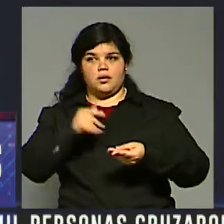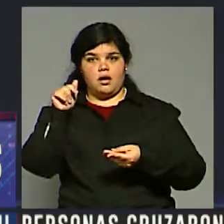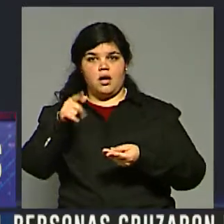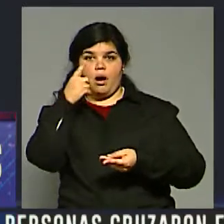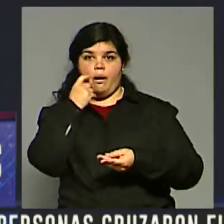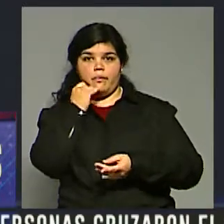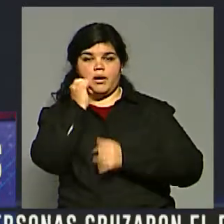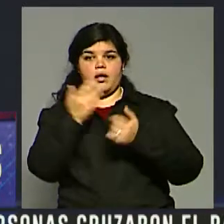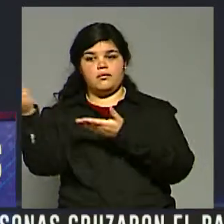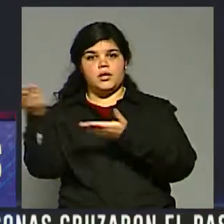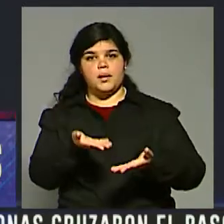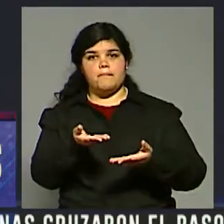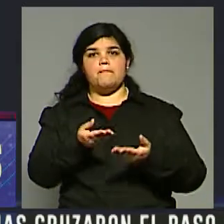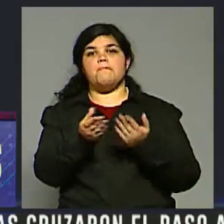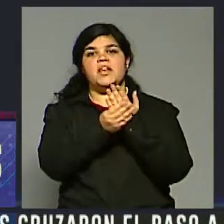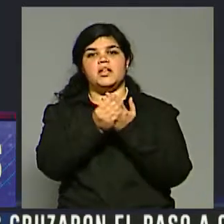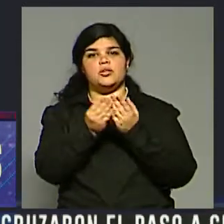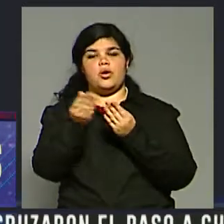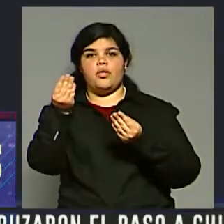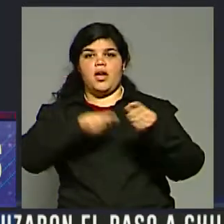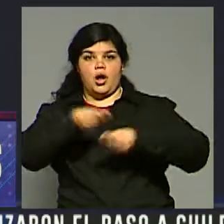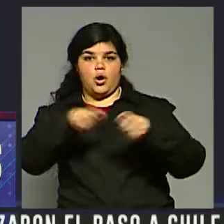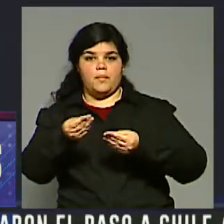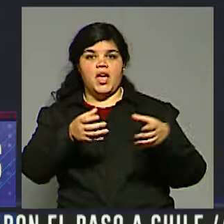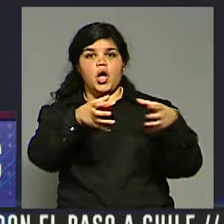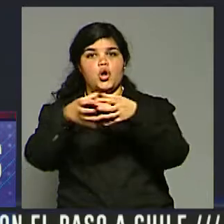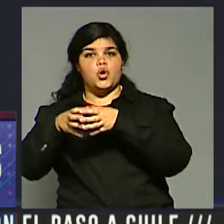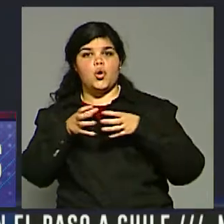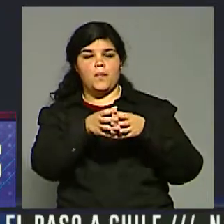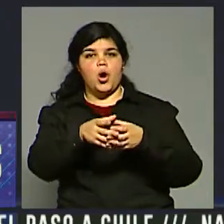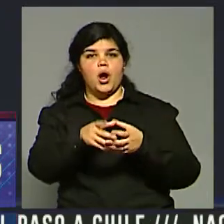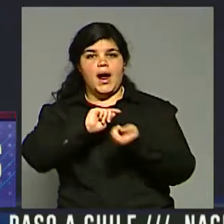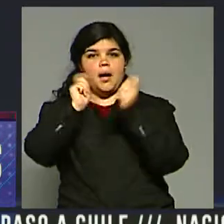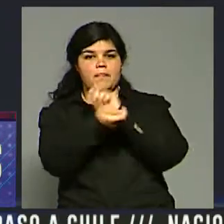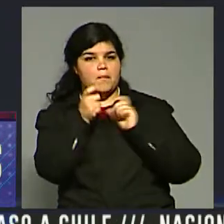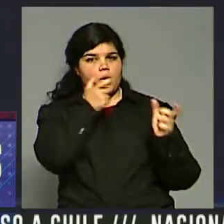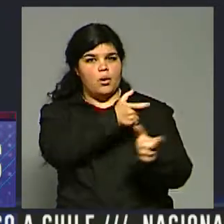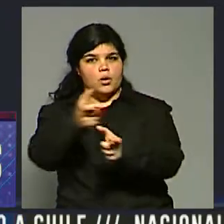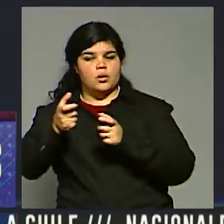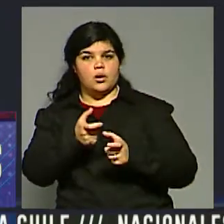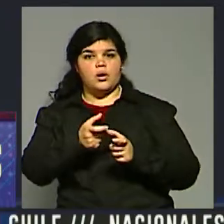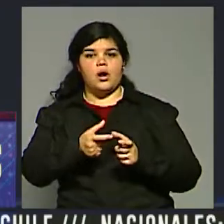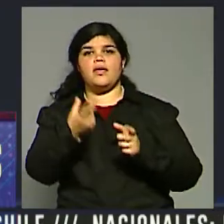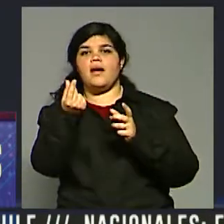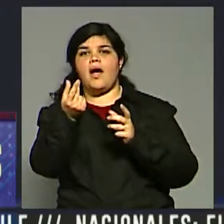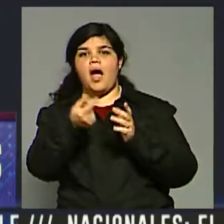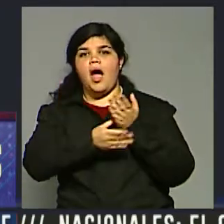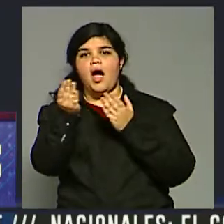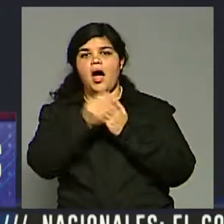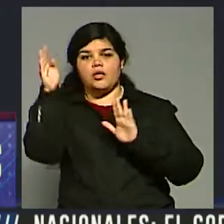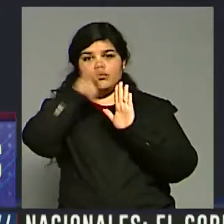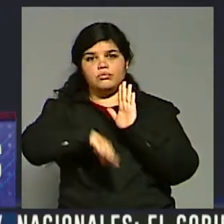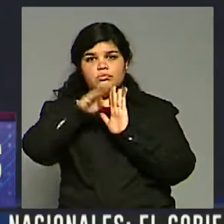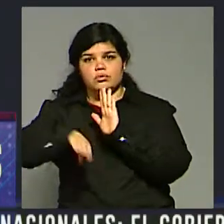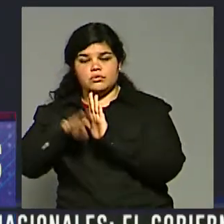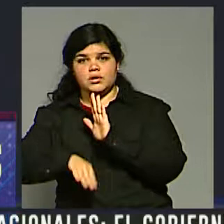a los ministros de Economía de las provincias que controla Cambiemos y anunció que el recorte del gasto para 2019 será mucho más importante